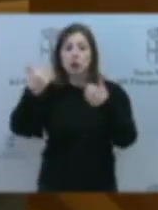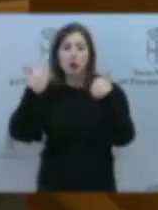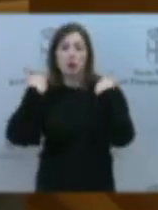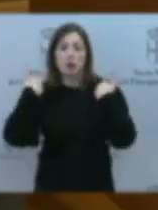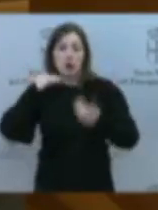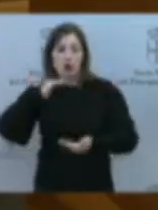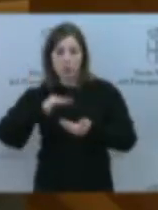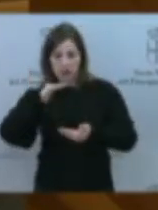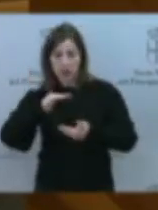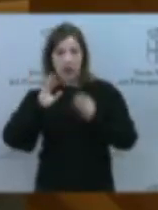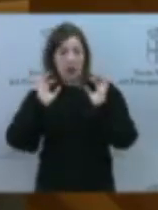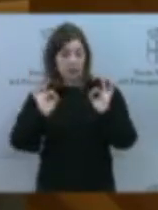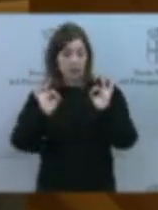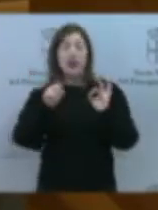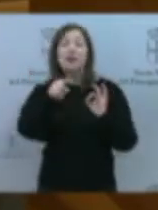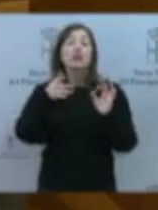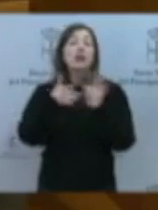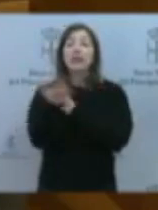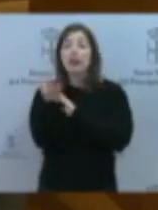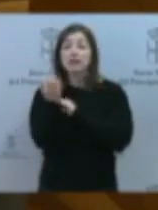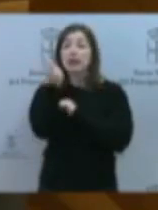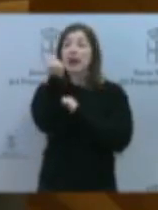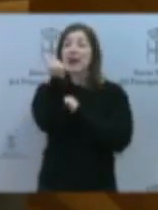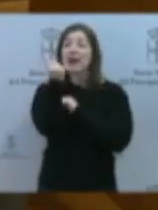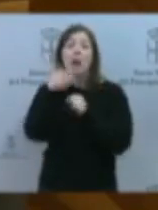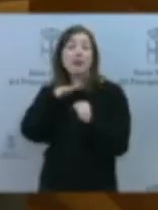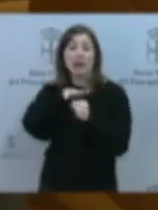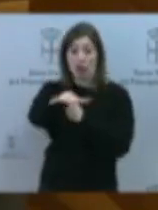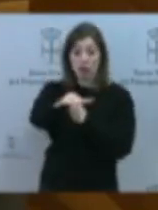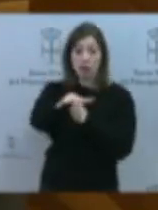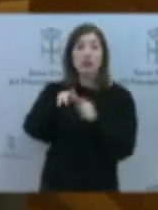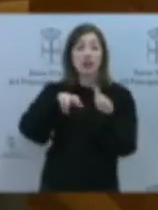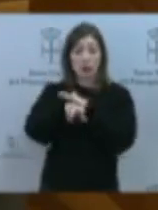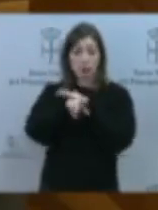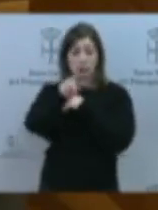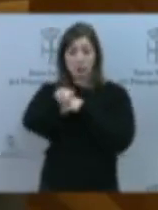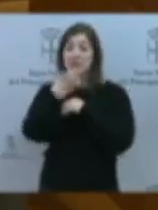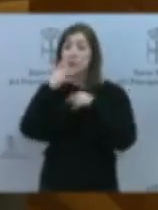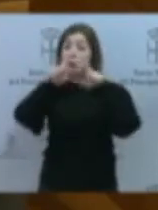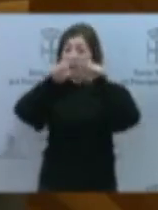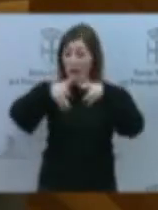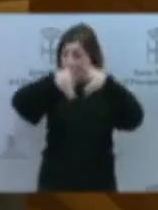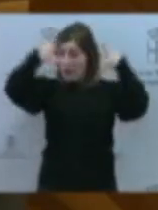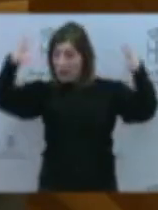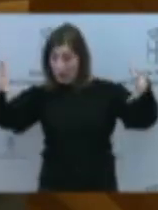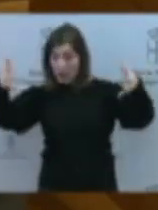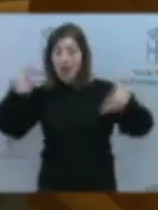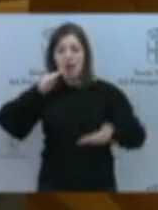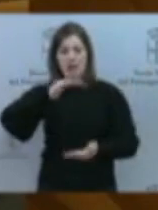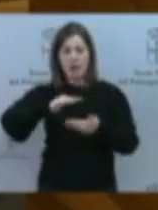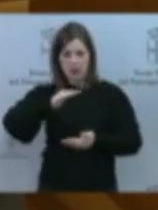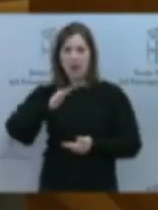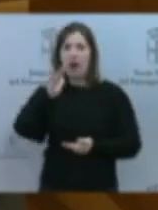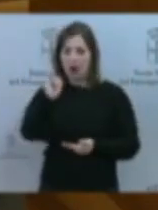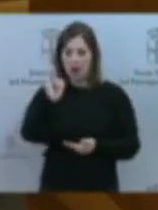los recursos a los que usted hacía referencia. Cuanto más grande es una entidad, mejor capacidad tiene de hacer frente a las tensiones lógicas de